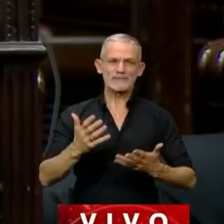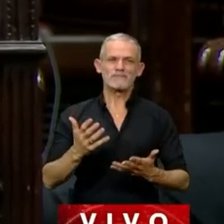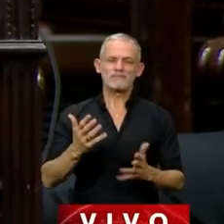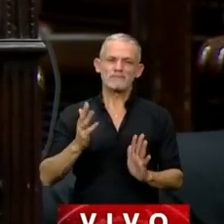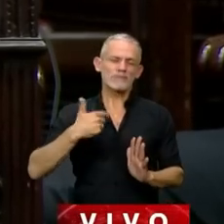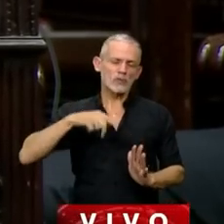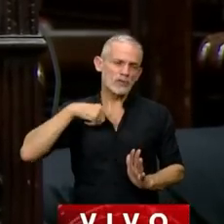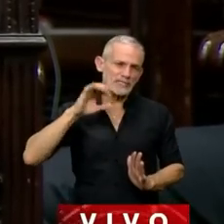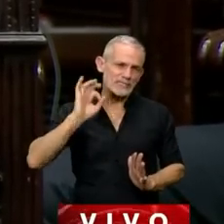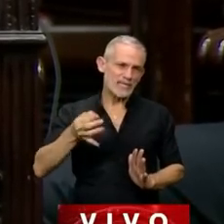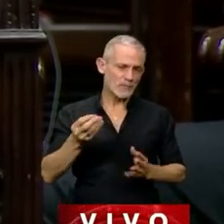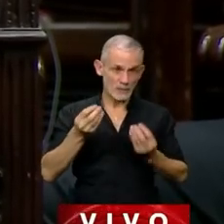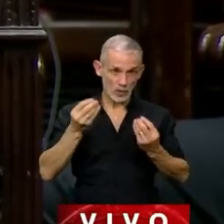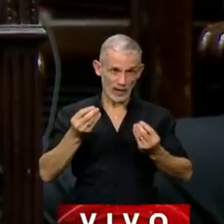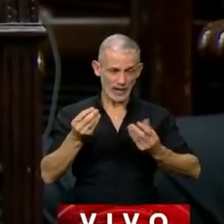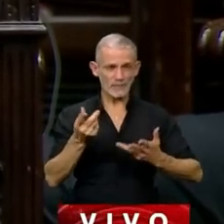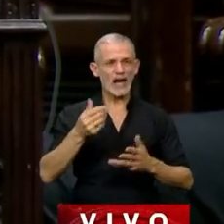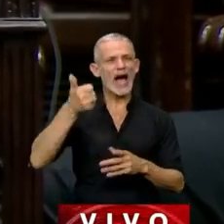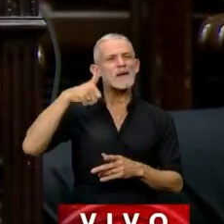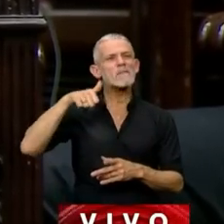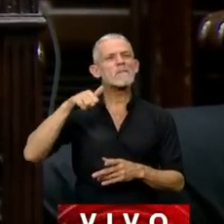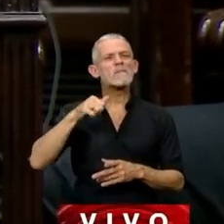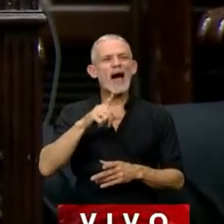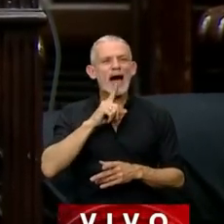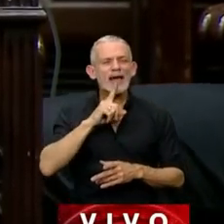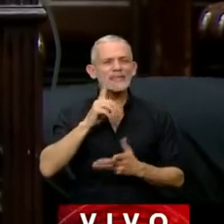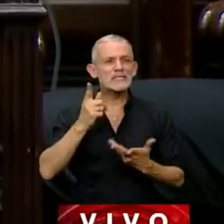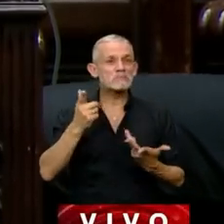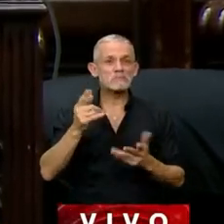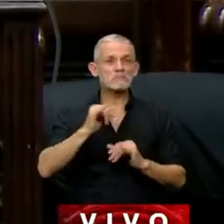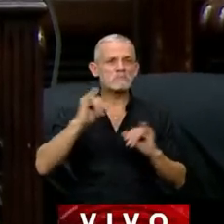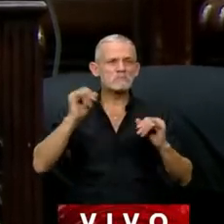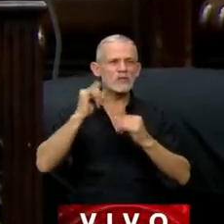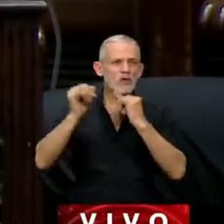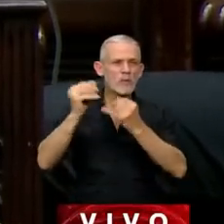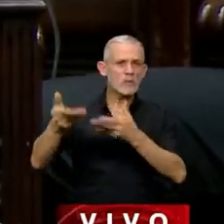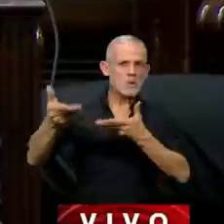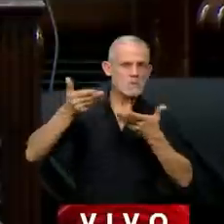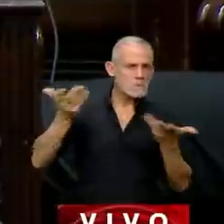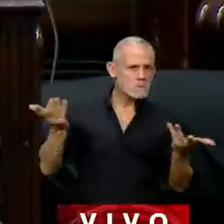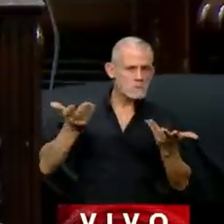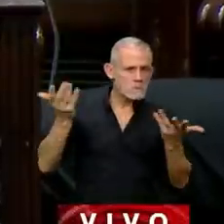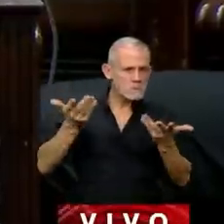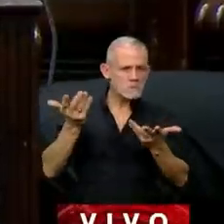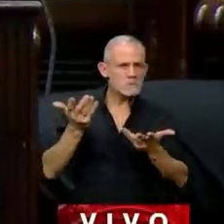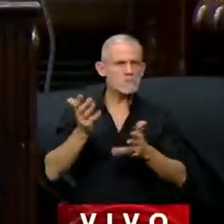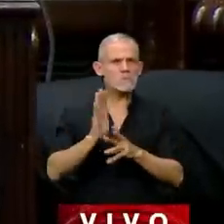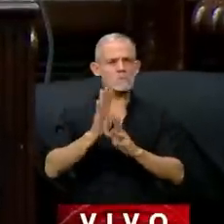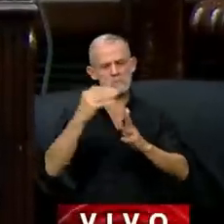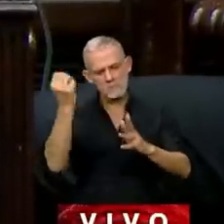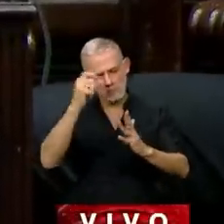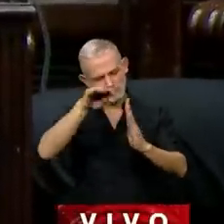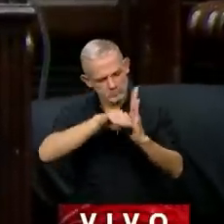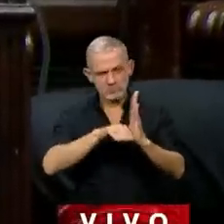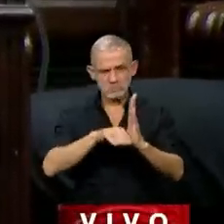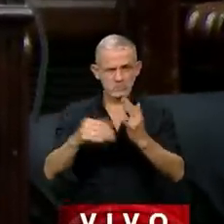lo que sabemos es que ANMAT no ha reportado información significativa,